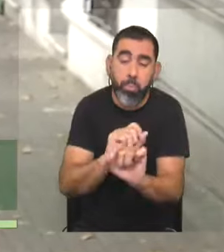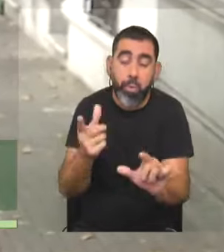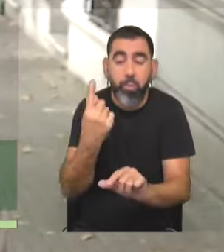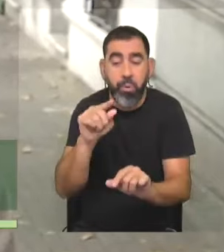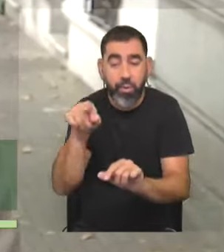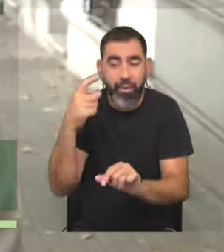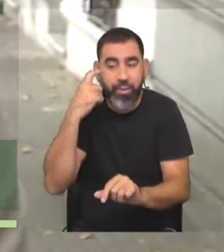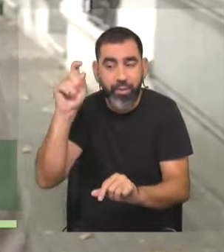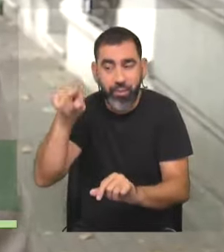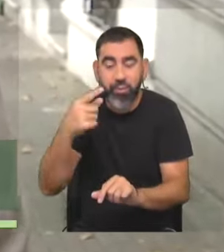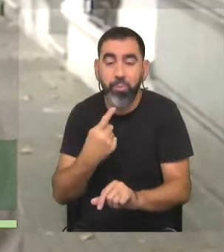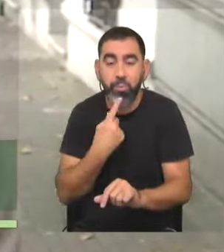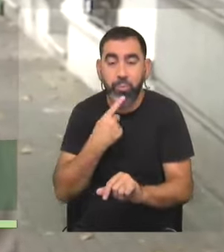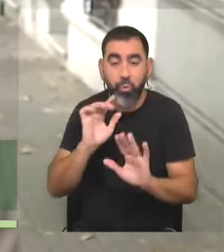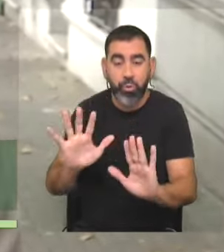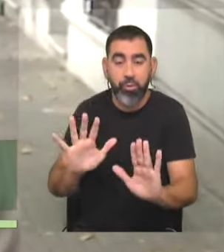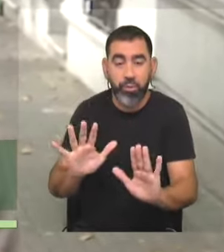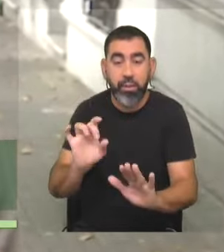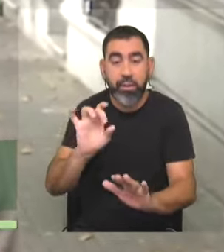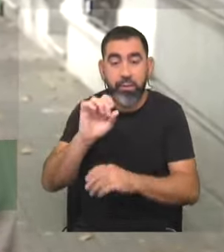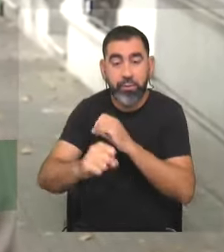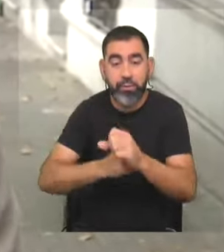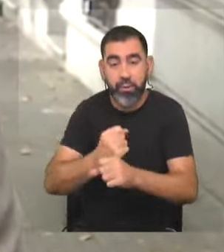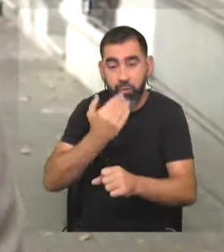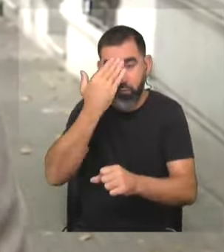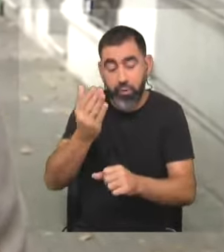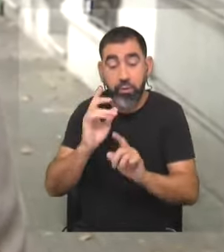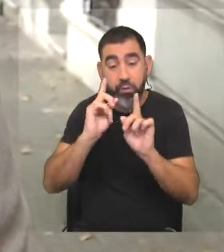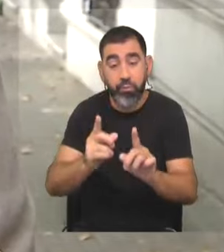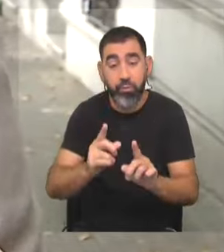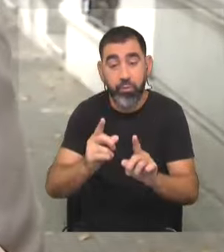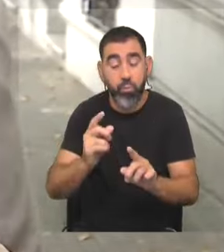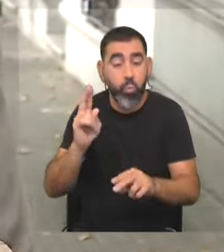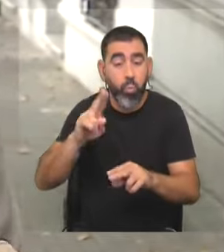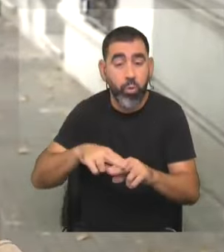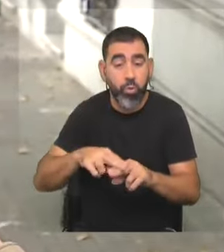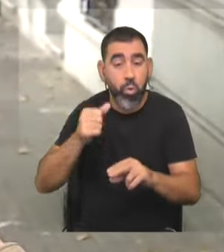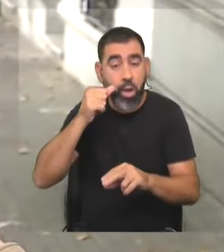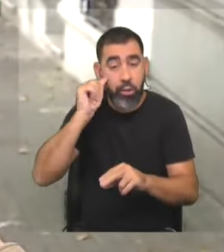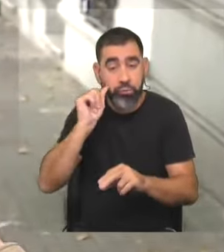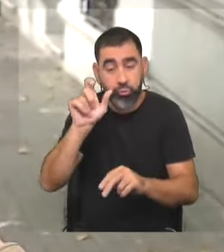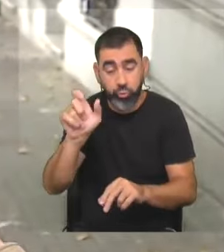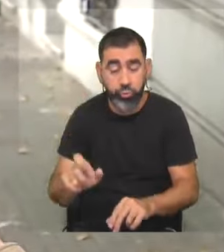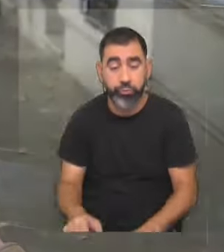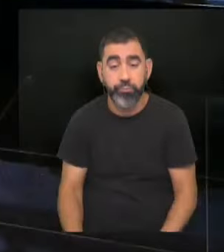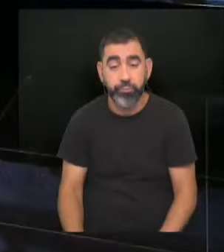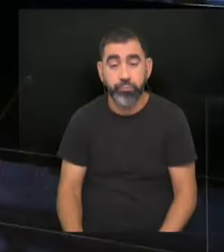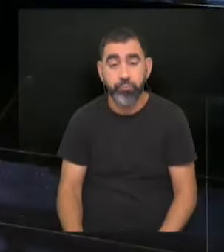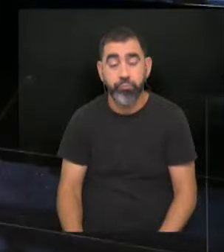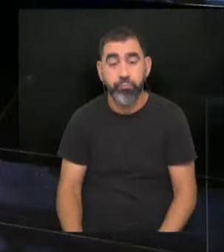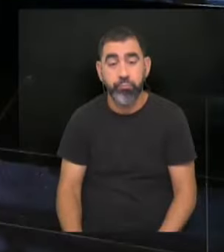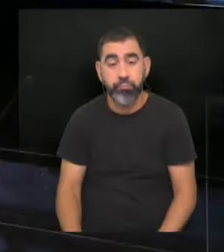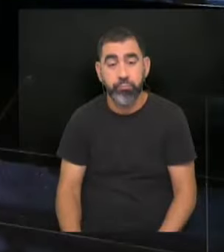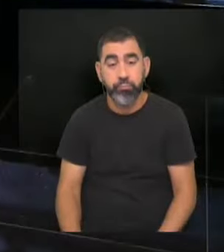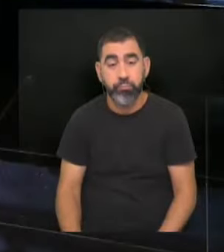pero él fue impulsor de esta política en los 15 años frenteamplista junto al fallecido danielo astori y